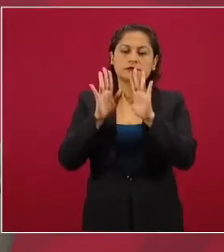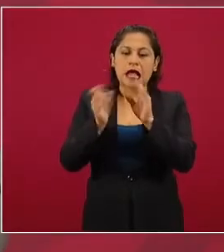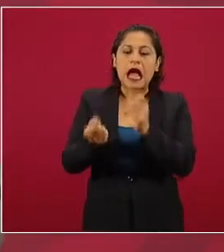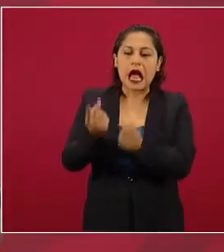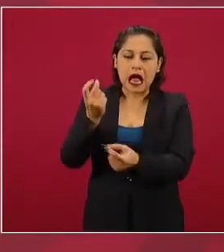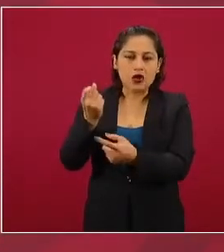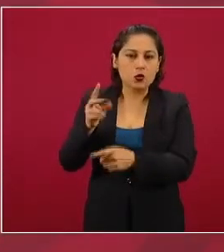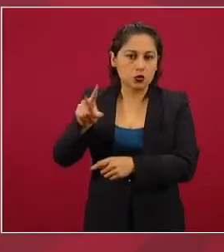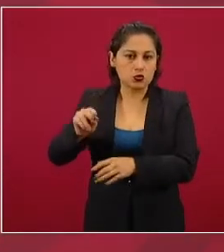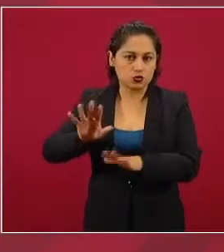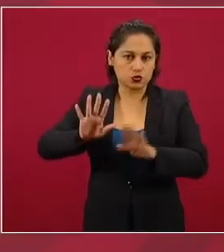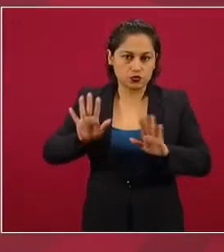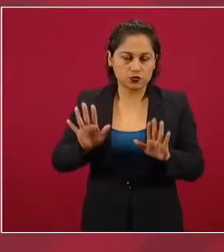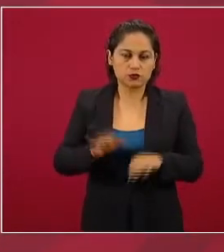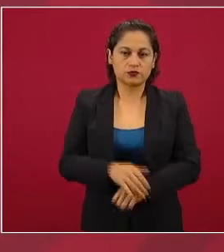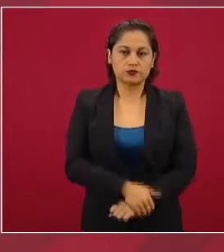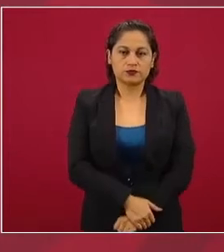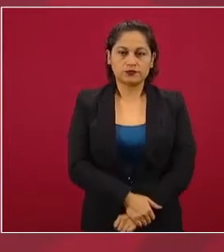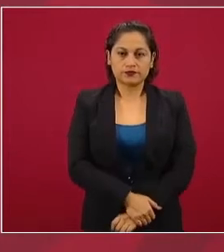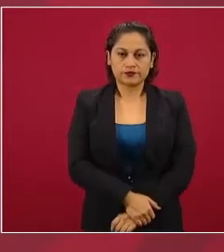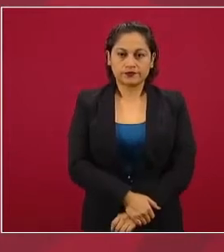excepciones,